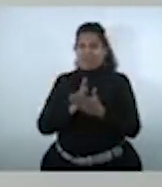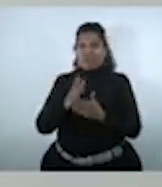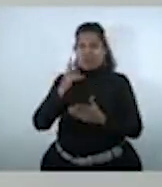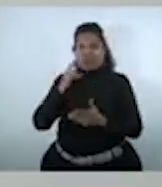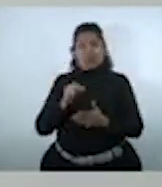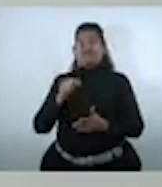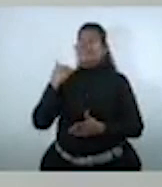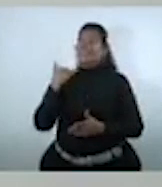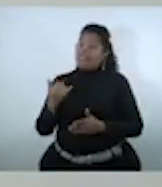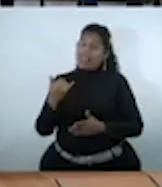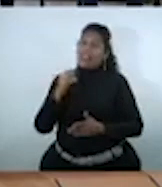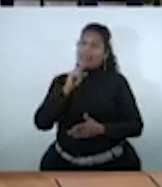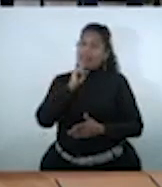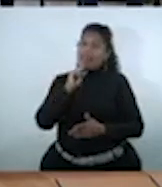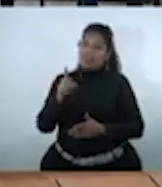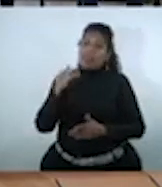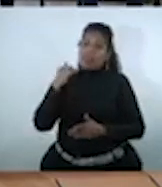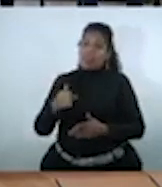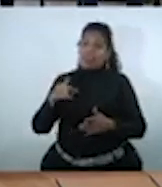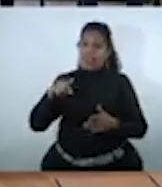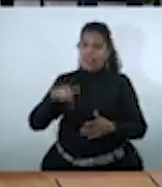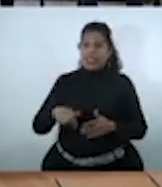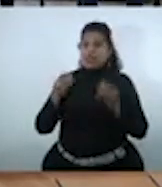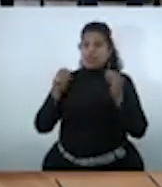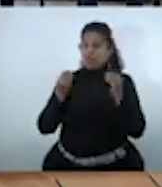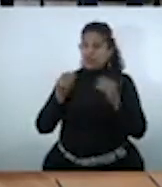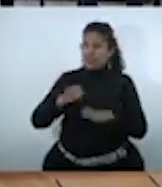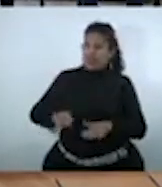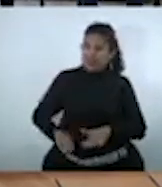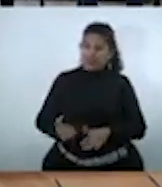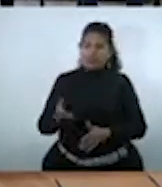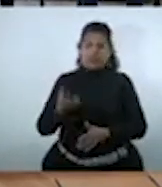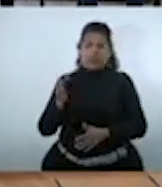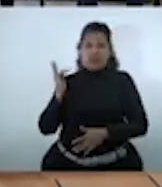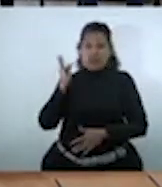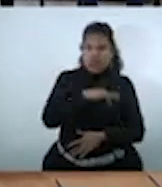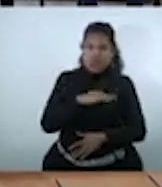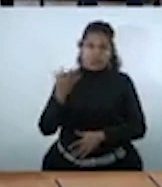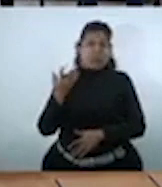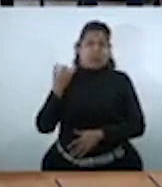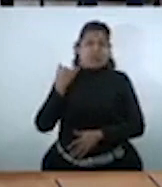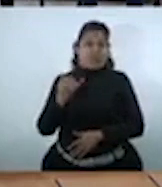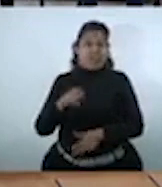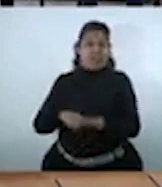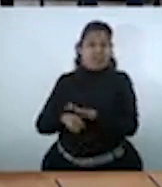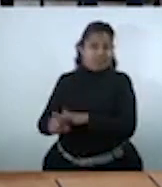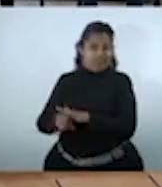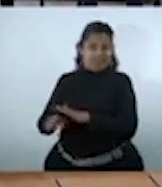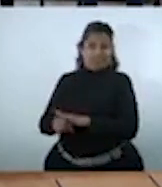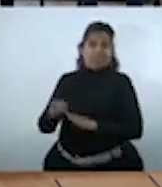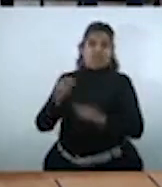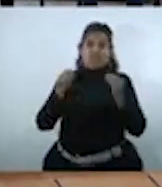amplio consenso respecto al hecho de que la corrupción y la impunidad son el origen de los males